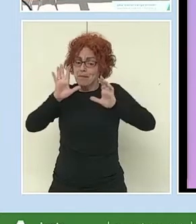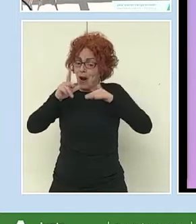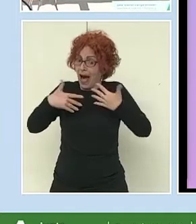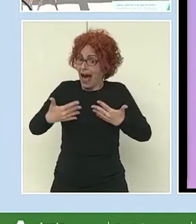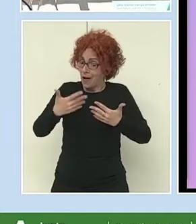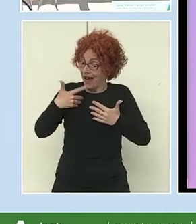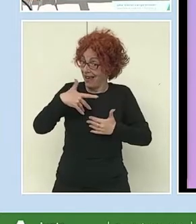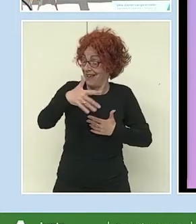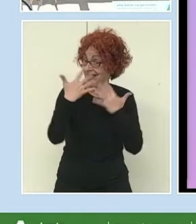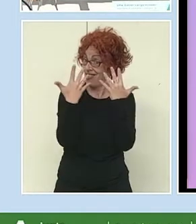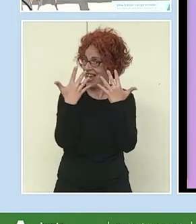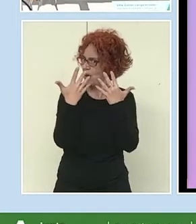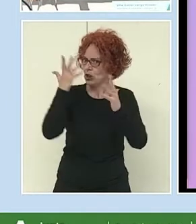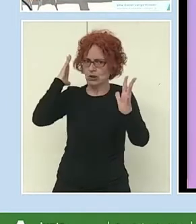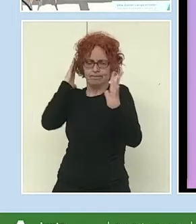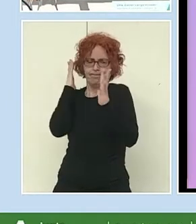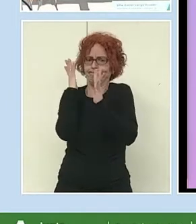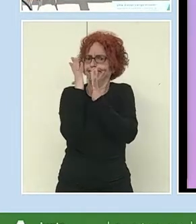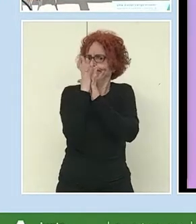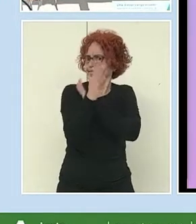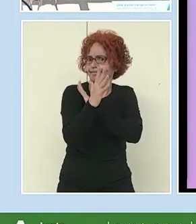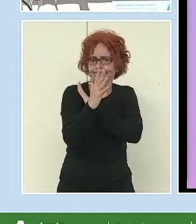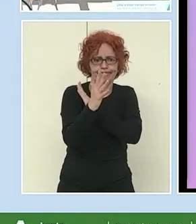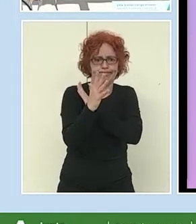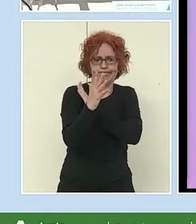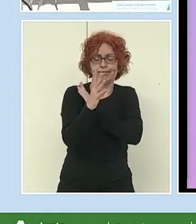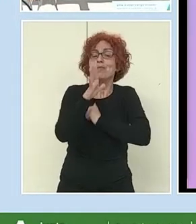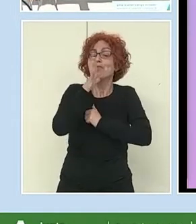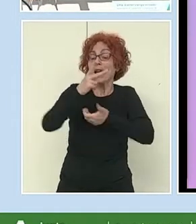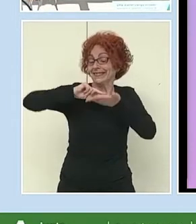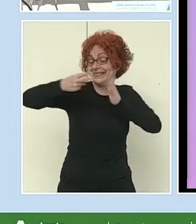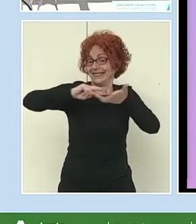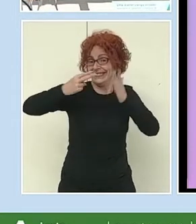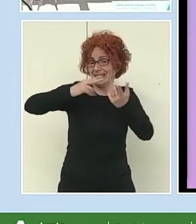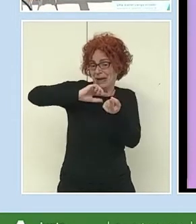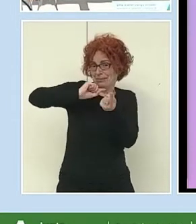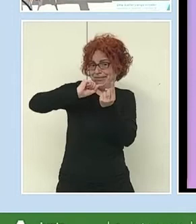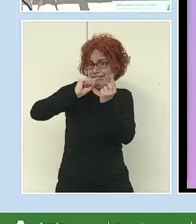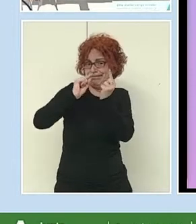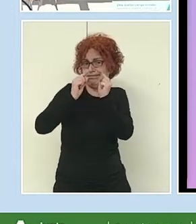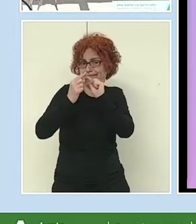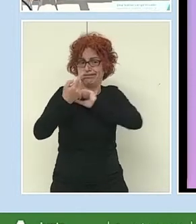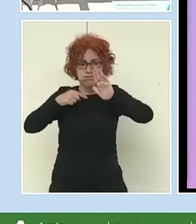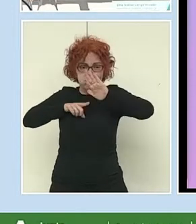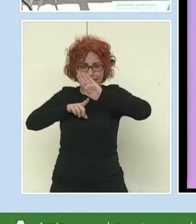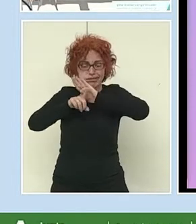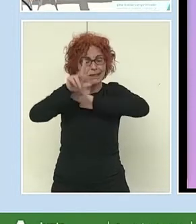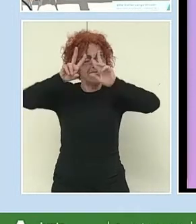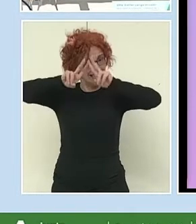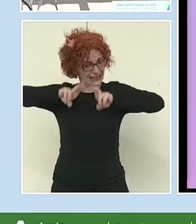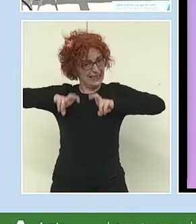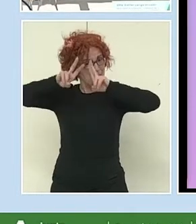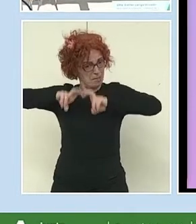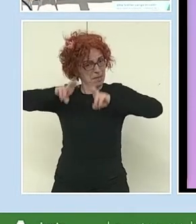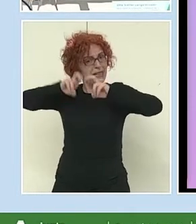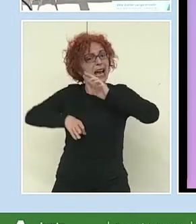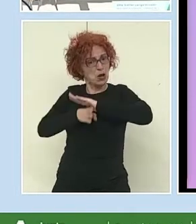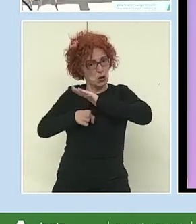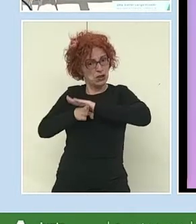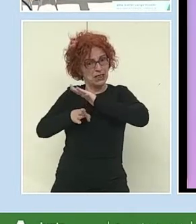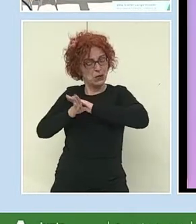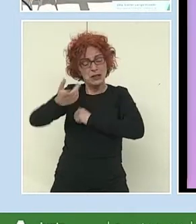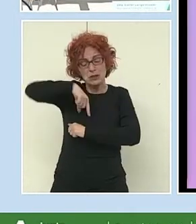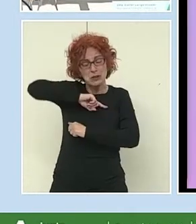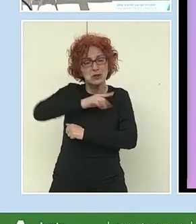poca motivación extra puedo añadir para que se motive a, en este caso, las